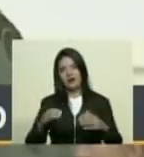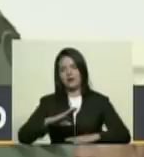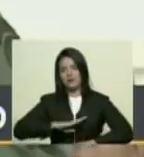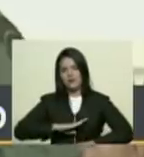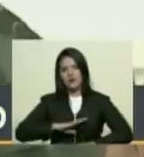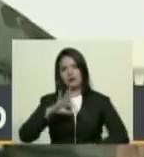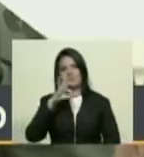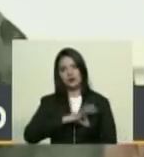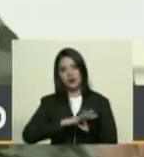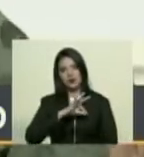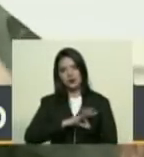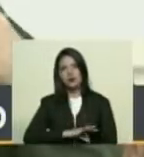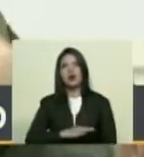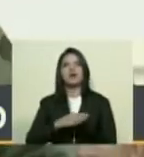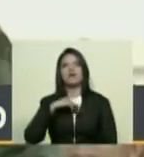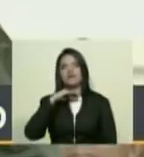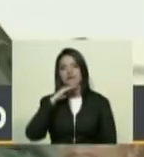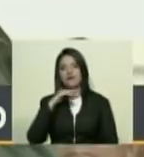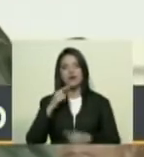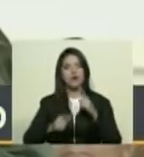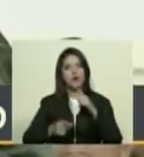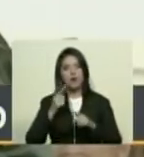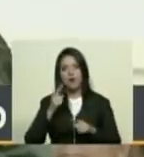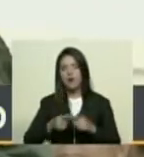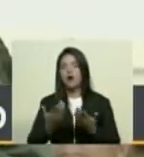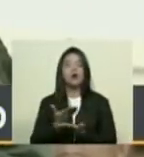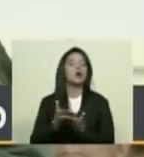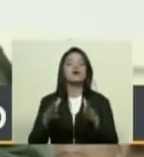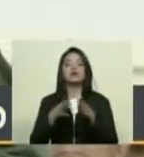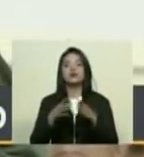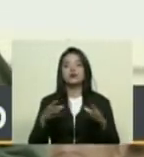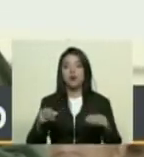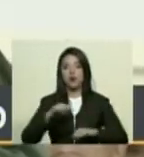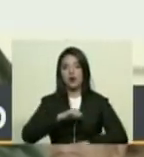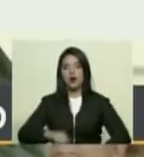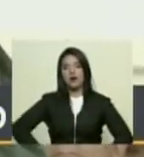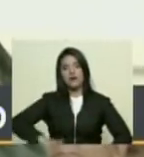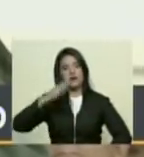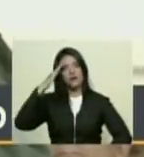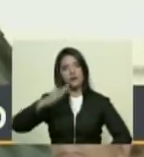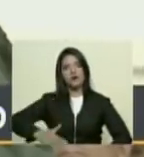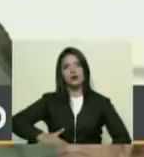bienestar social, equipamiento, dotación a las unidades de la Fuerza Armada,